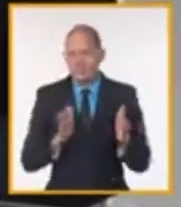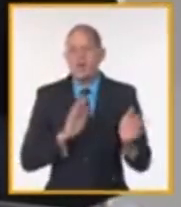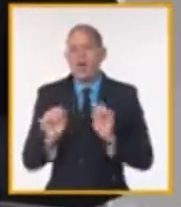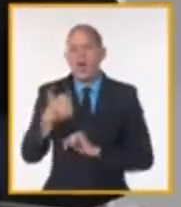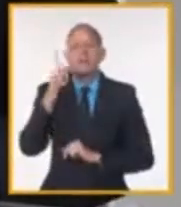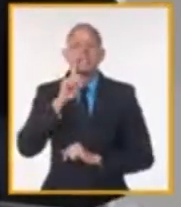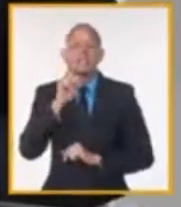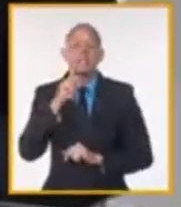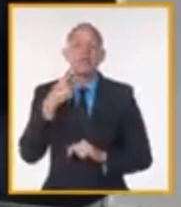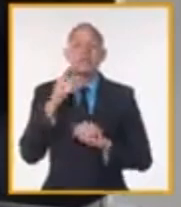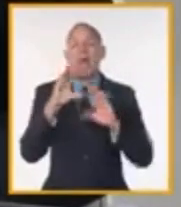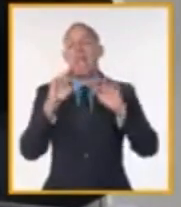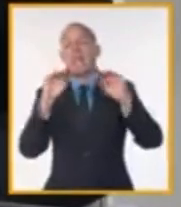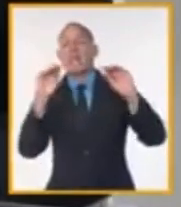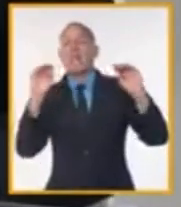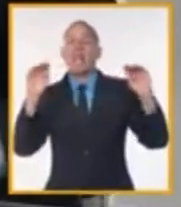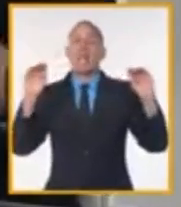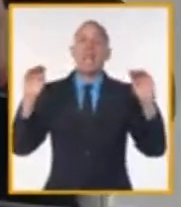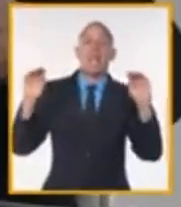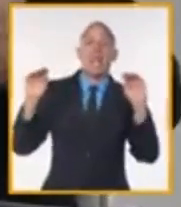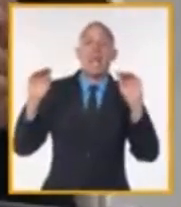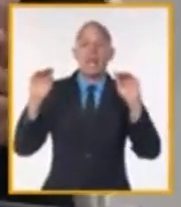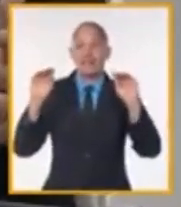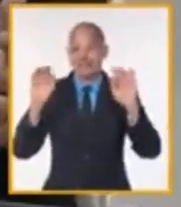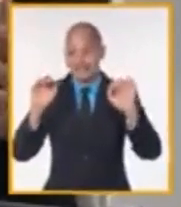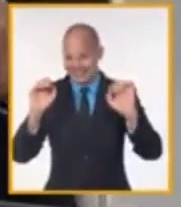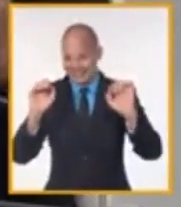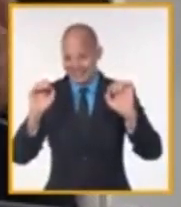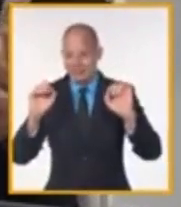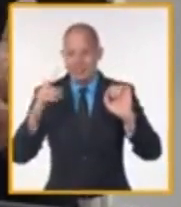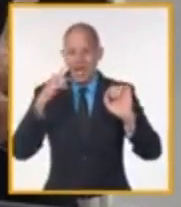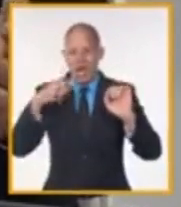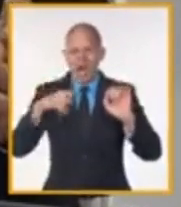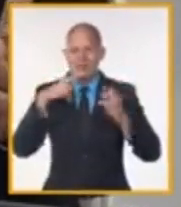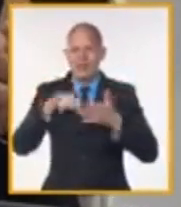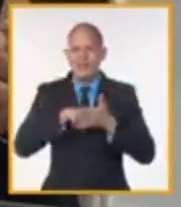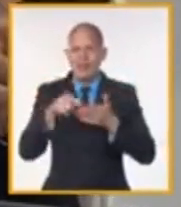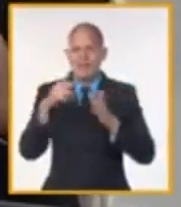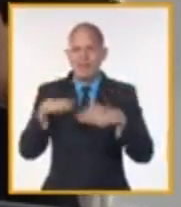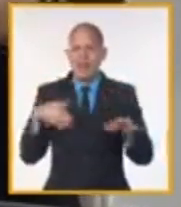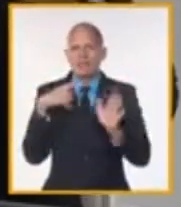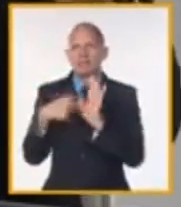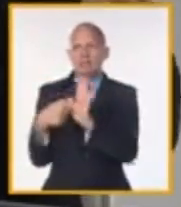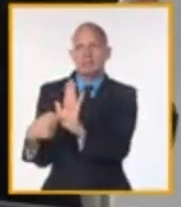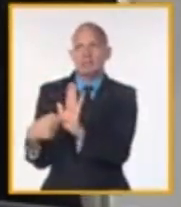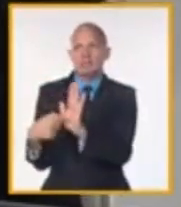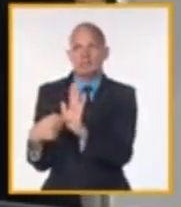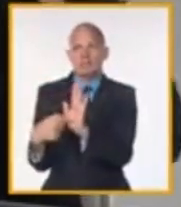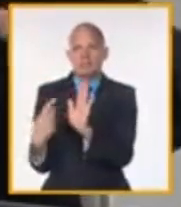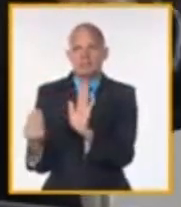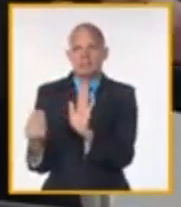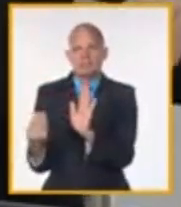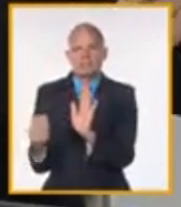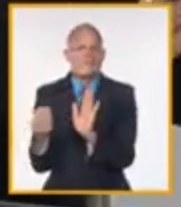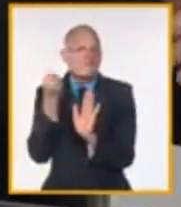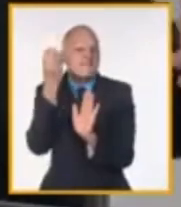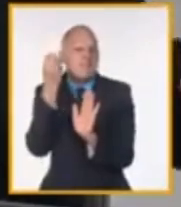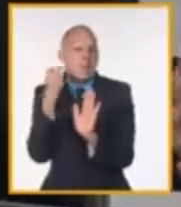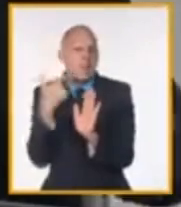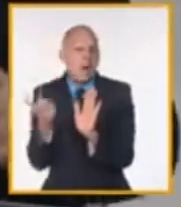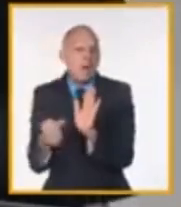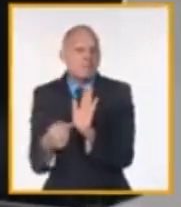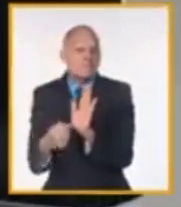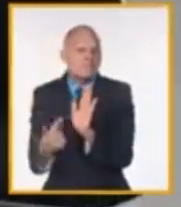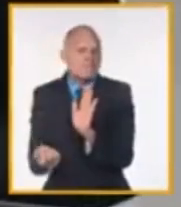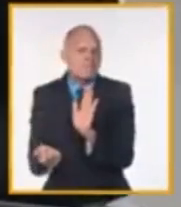el plan de paz bu te repito ya no tiene nada que hacer nada que inventar verás cómo se le desinfla có